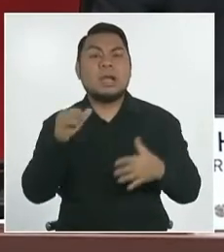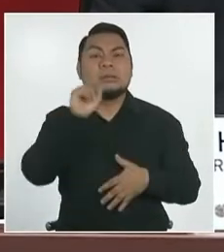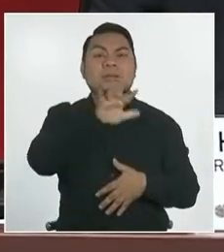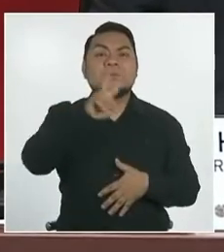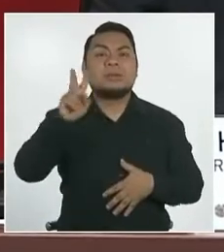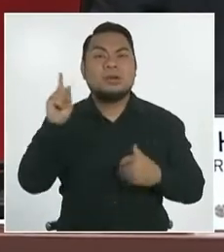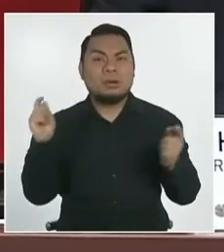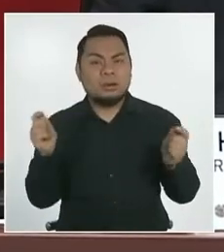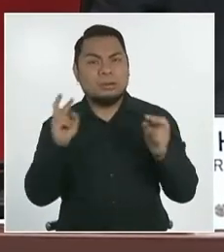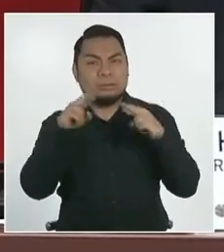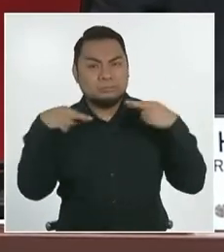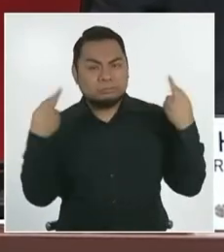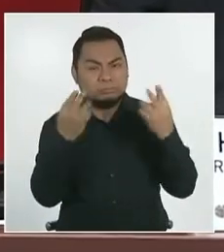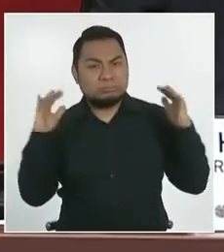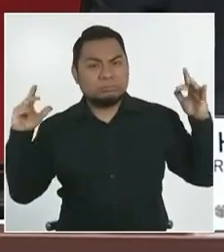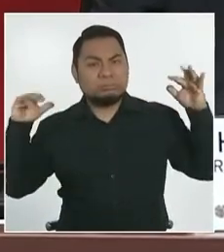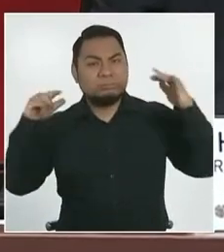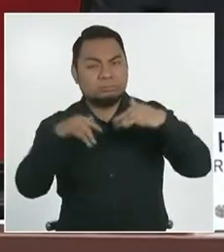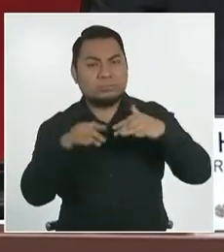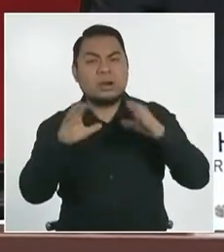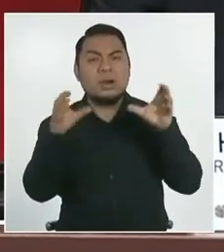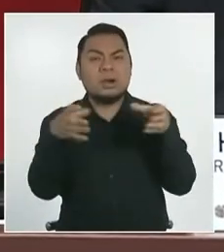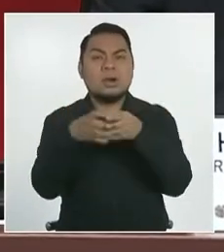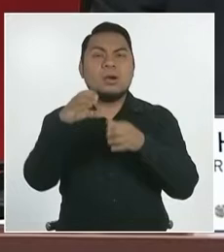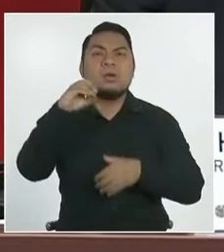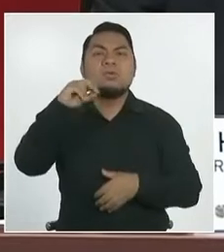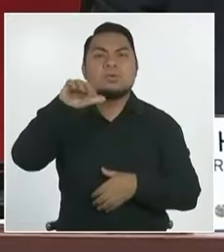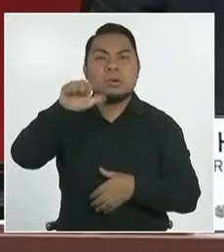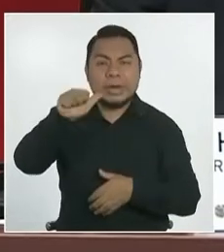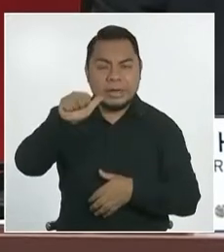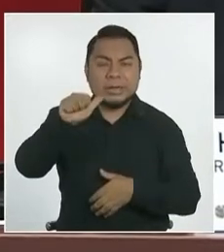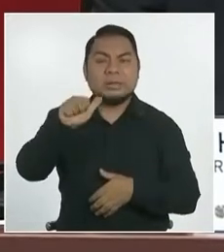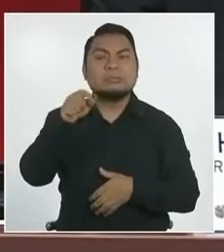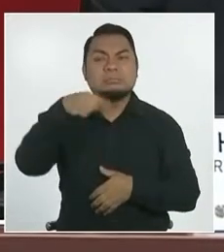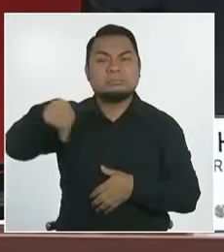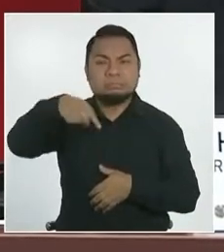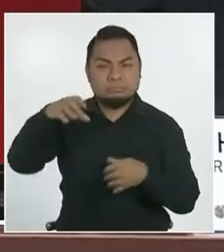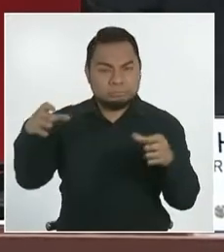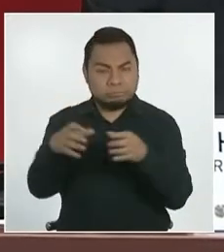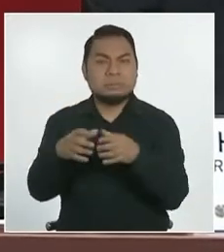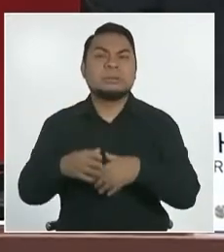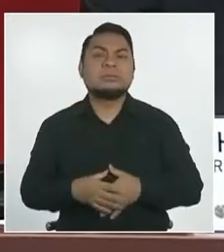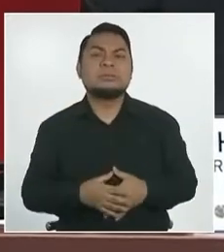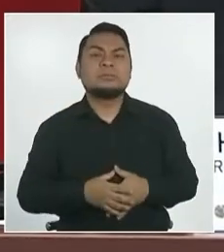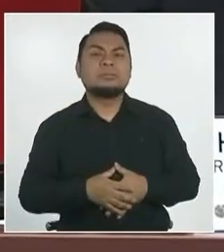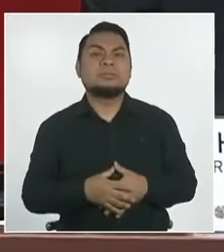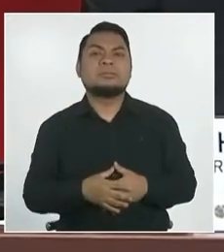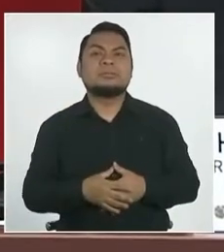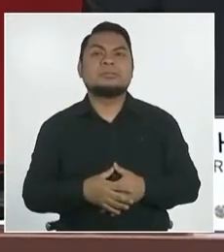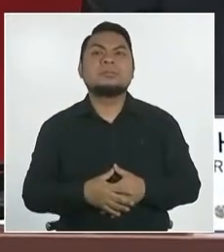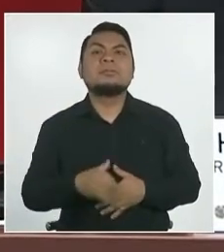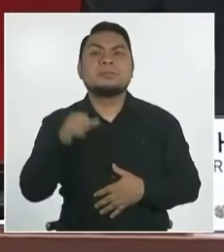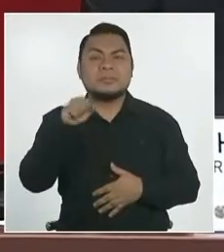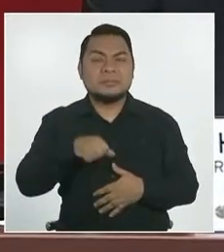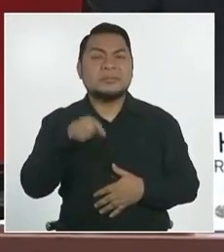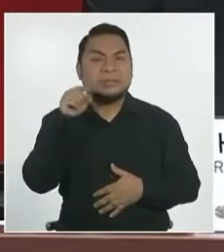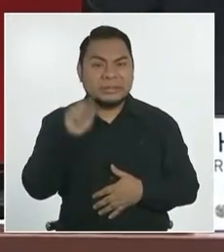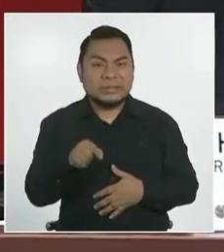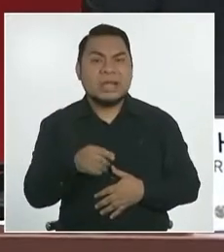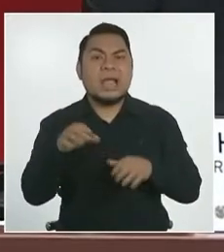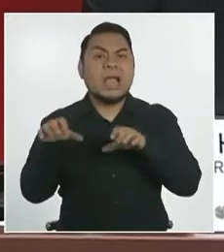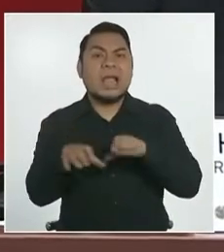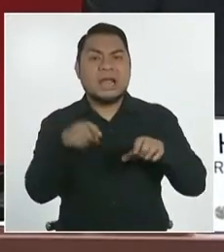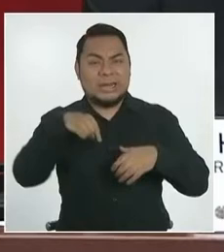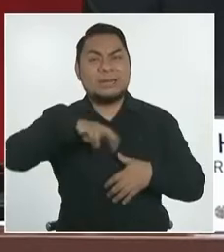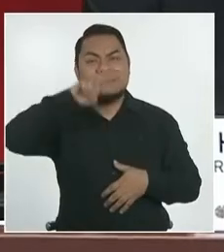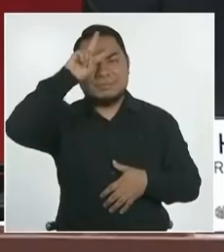52º periodo de sesiones de la Asamblea General de la Organización de Estados Americanos que se realiza